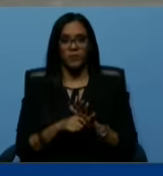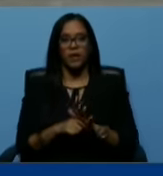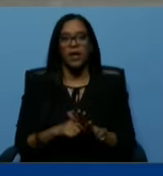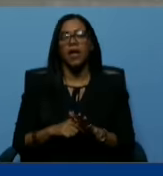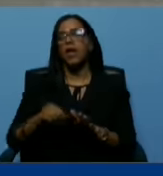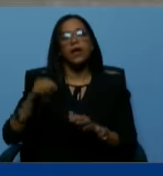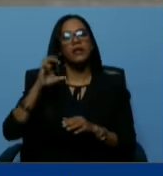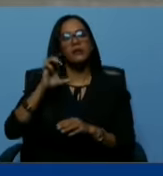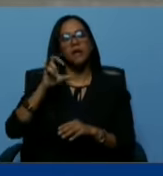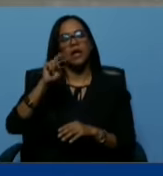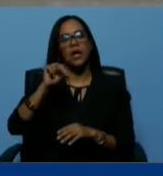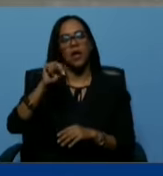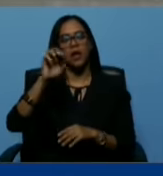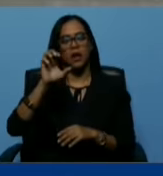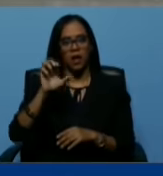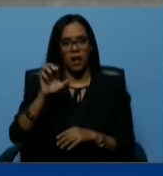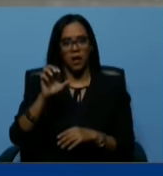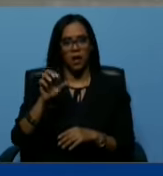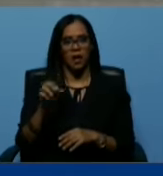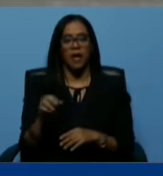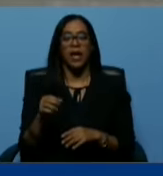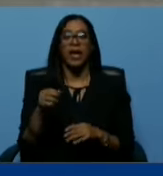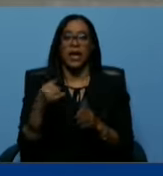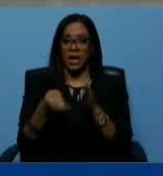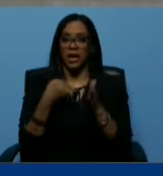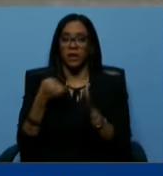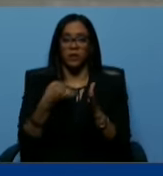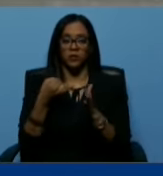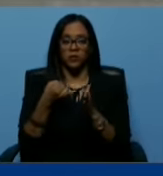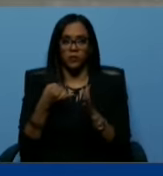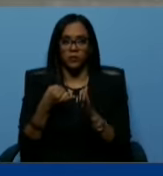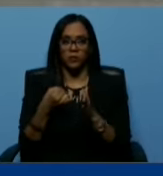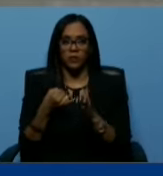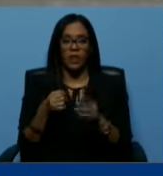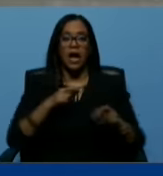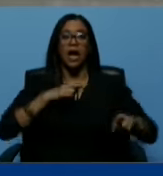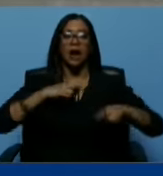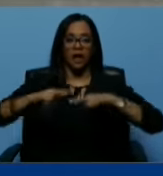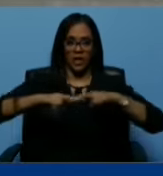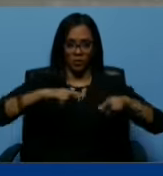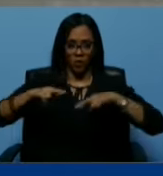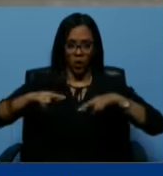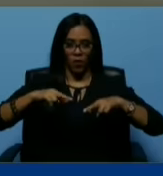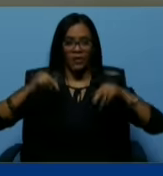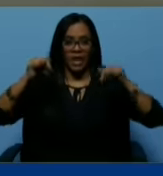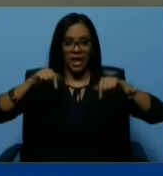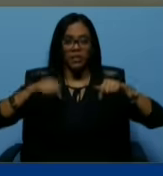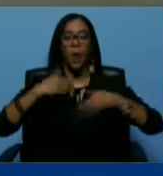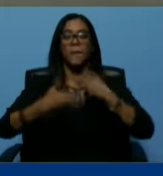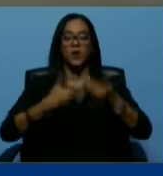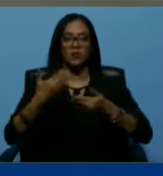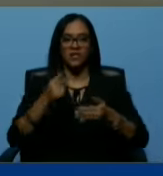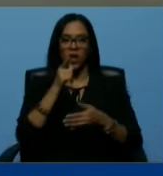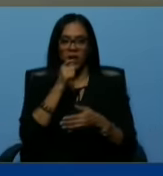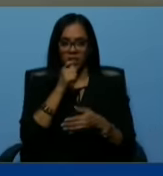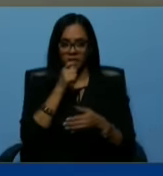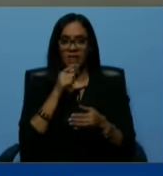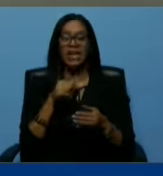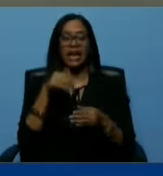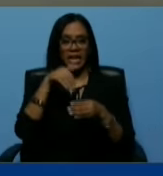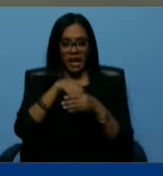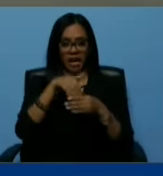Consejo Nacional Electoral es el ente rector de estos procesos de consulta y de